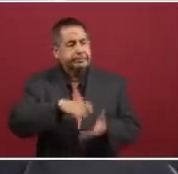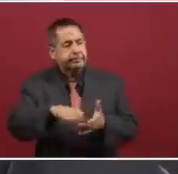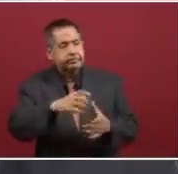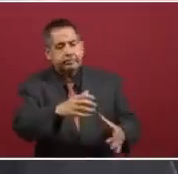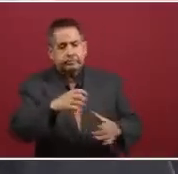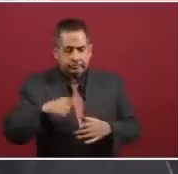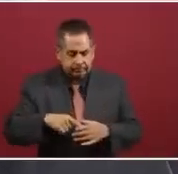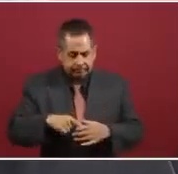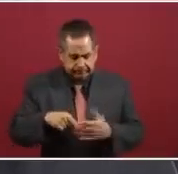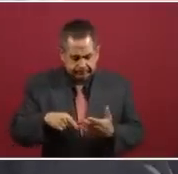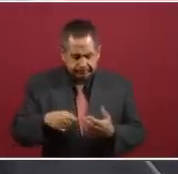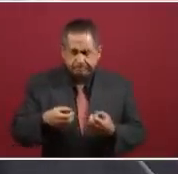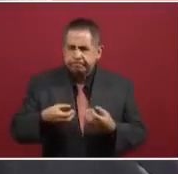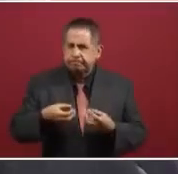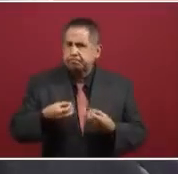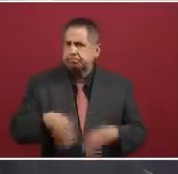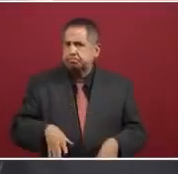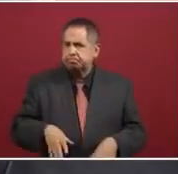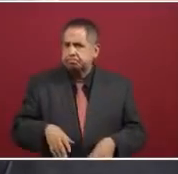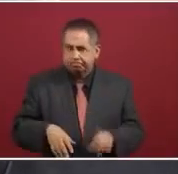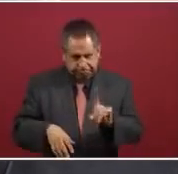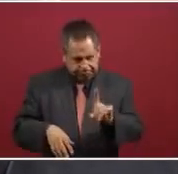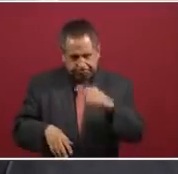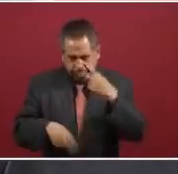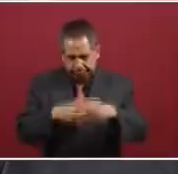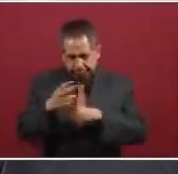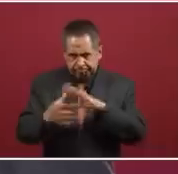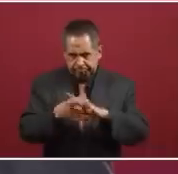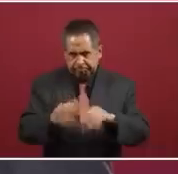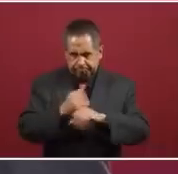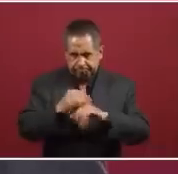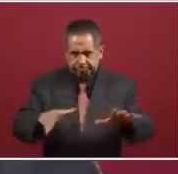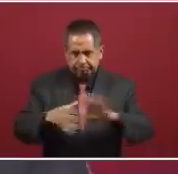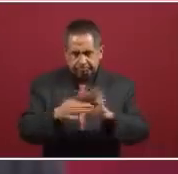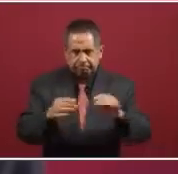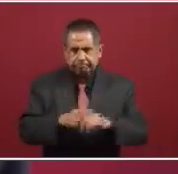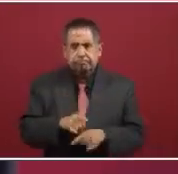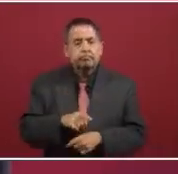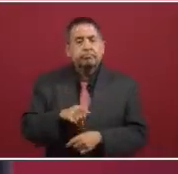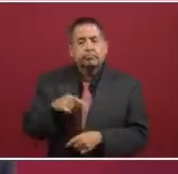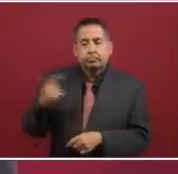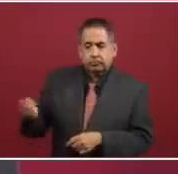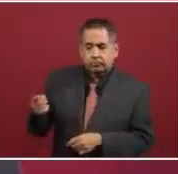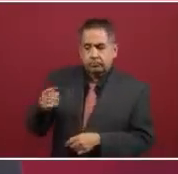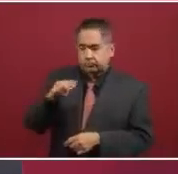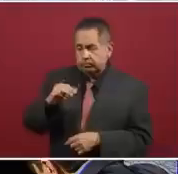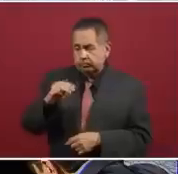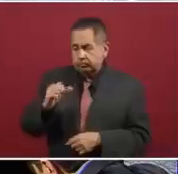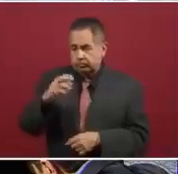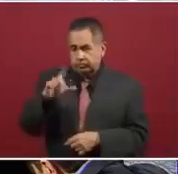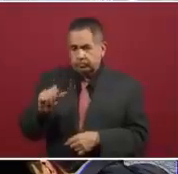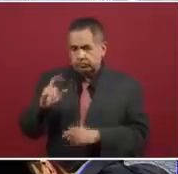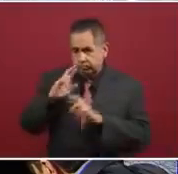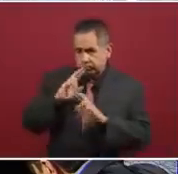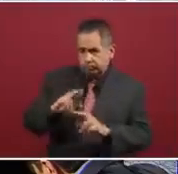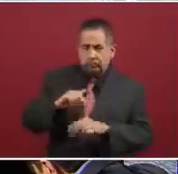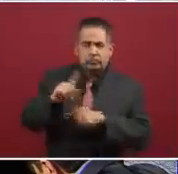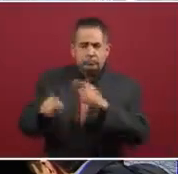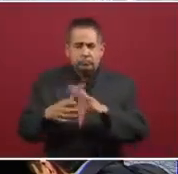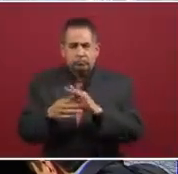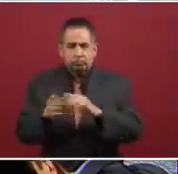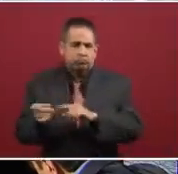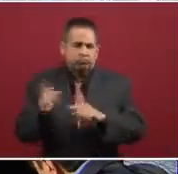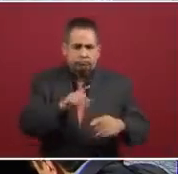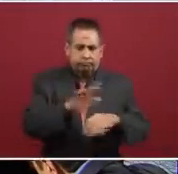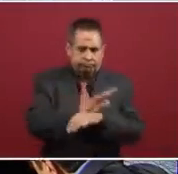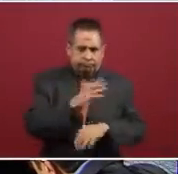y les afecta mucho. Entonces, nos importa dar esa información. Entonces, que Marcelo nos responda y con esto cerramos.